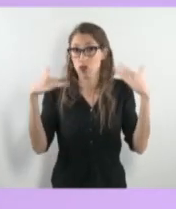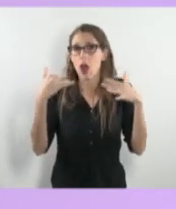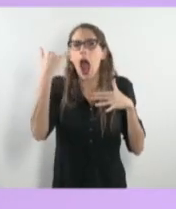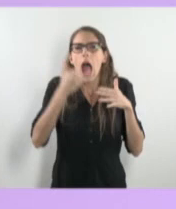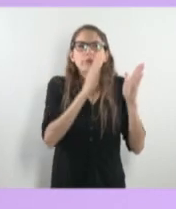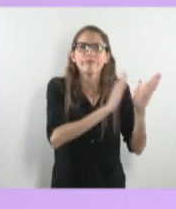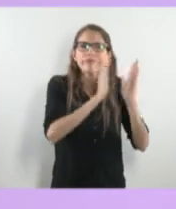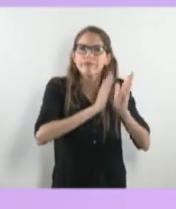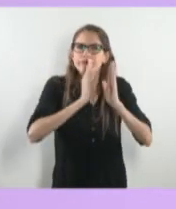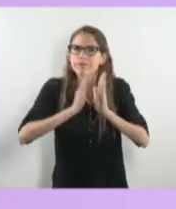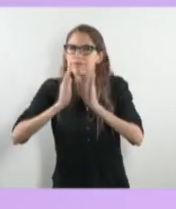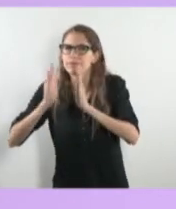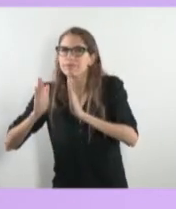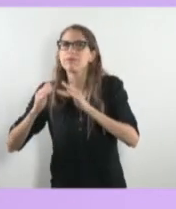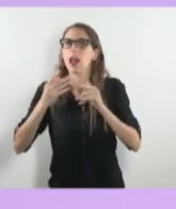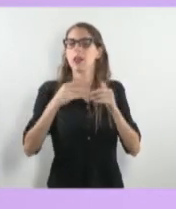pasos que